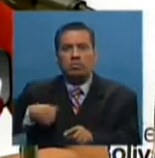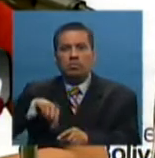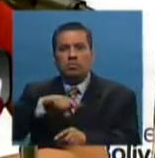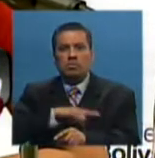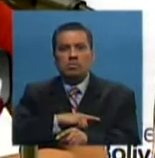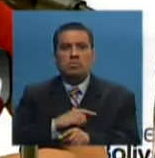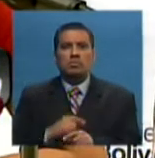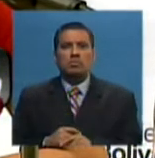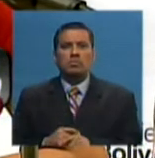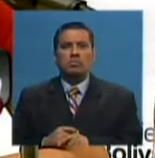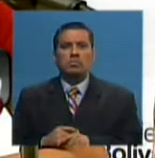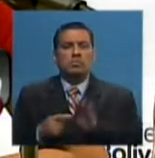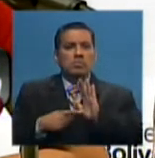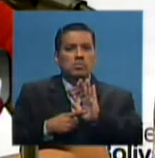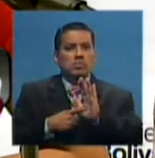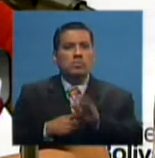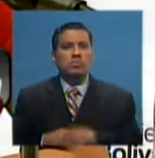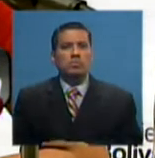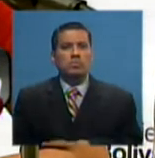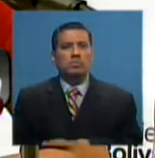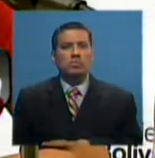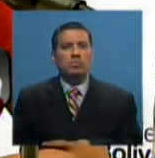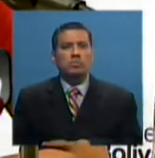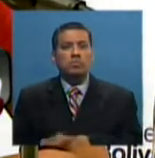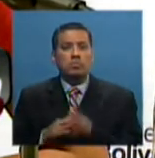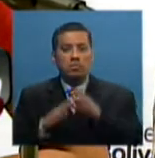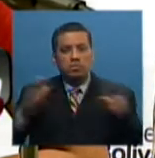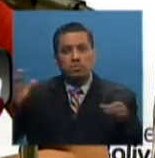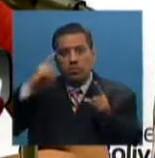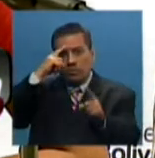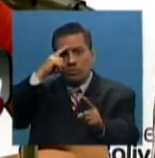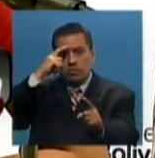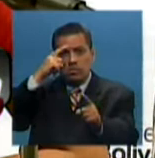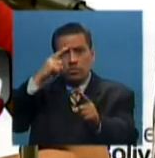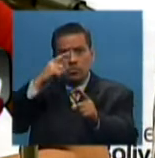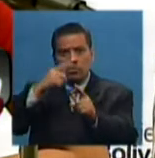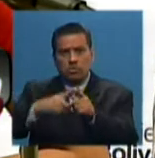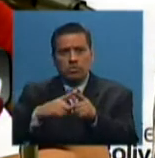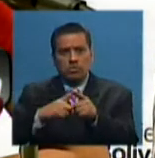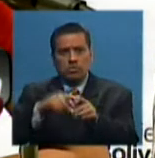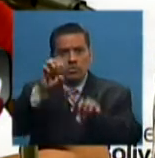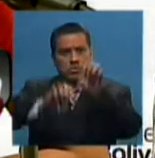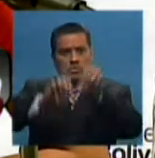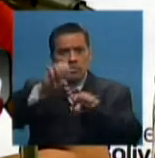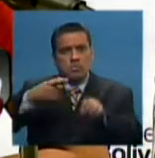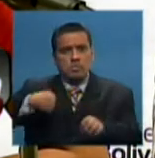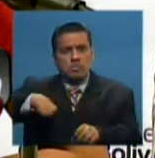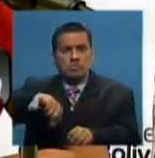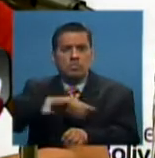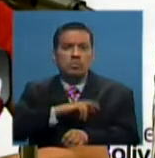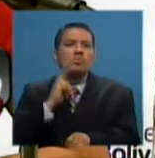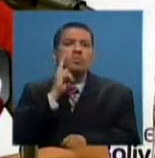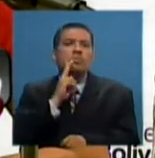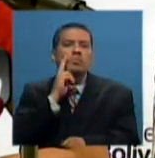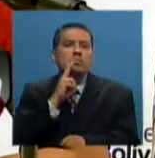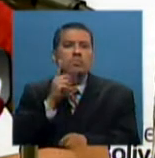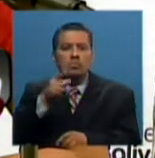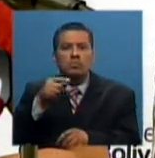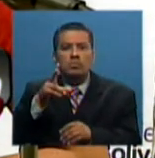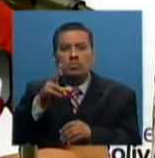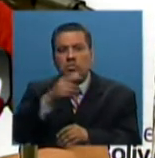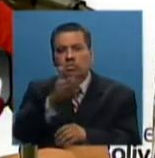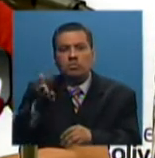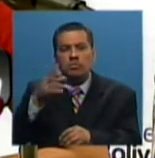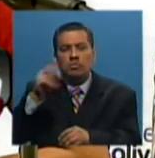estamos colocando de como gran reto para evaluar a nuestras selecciones, así